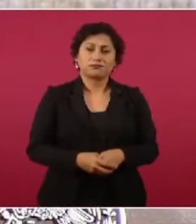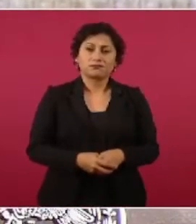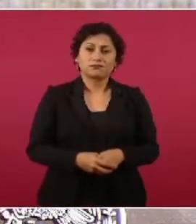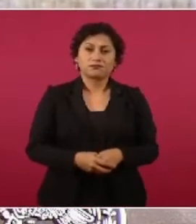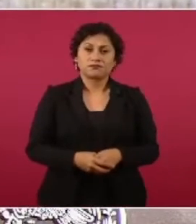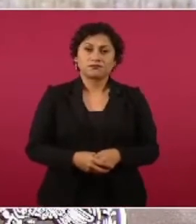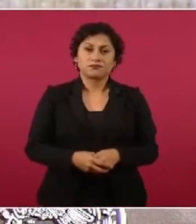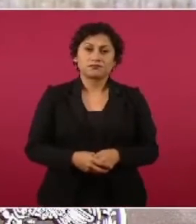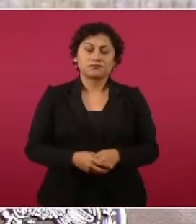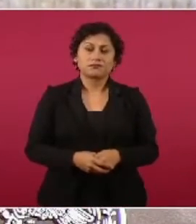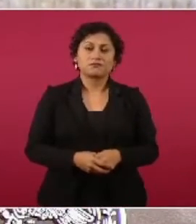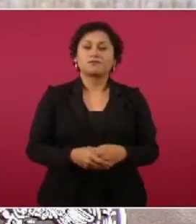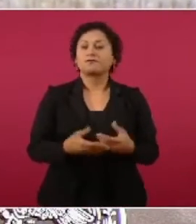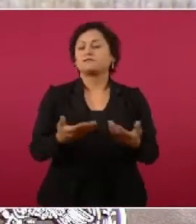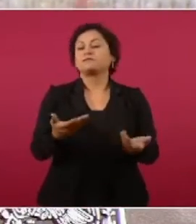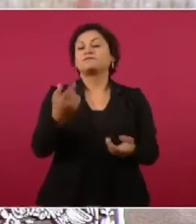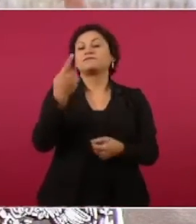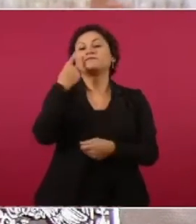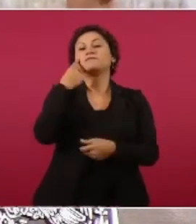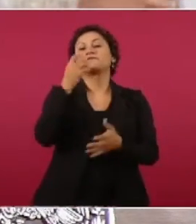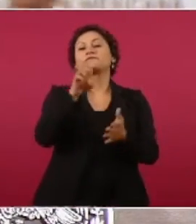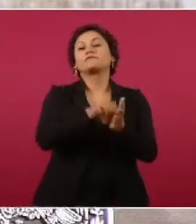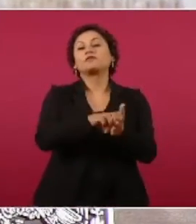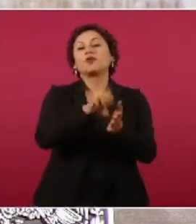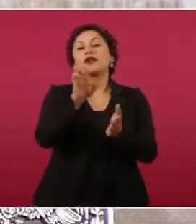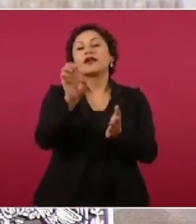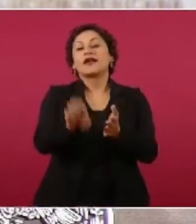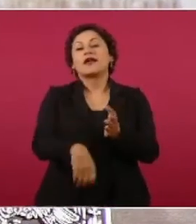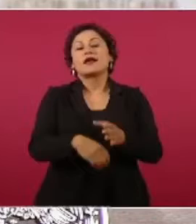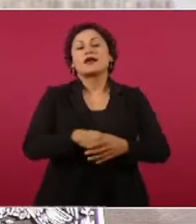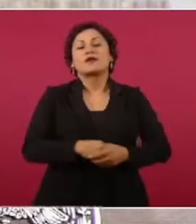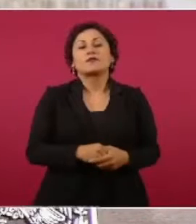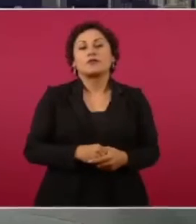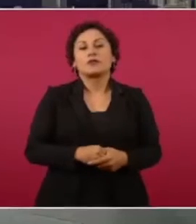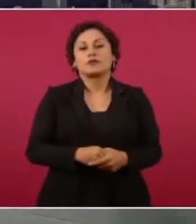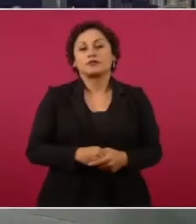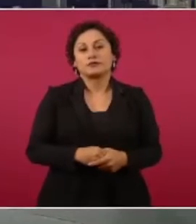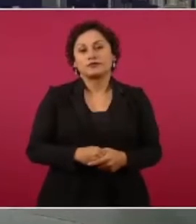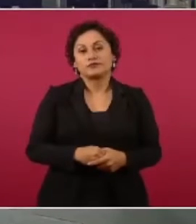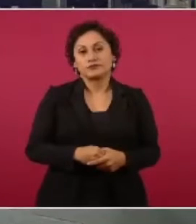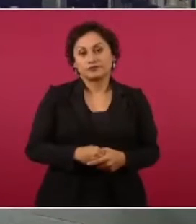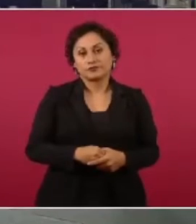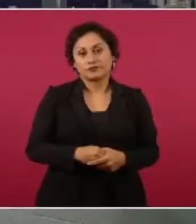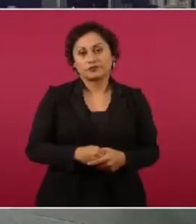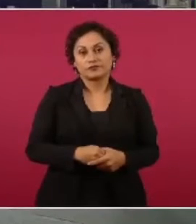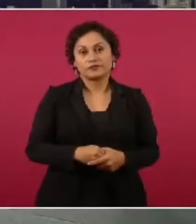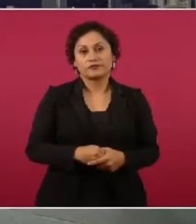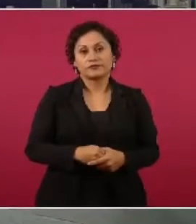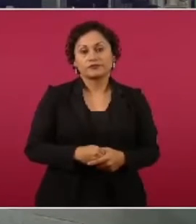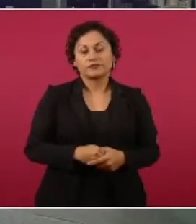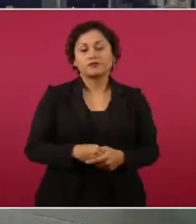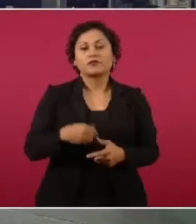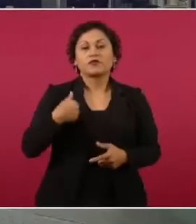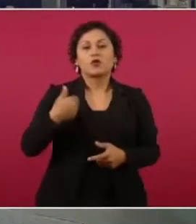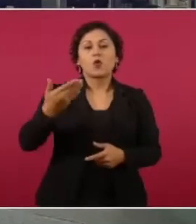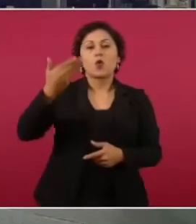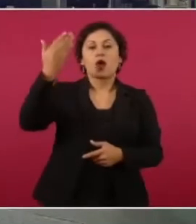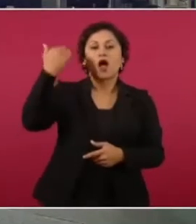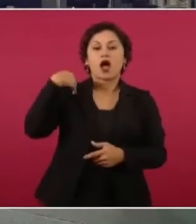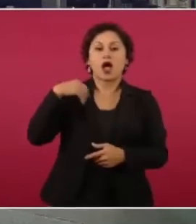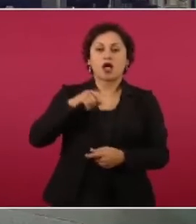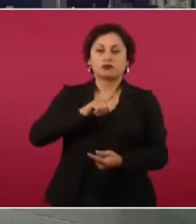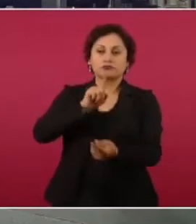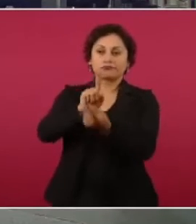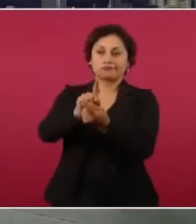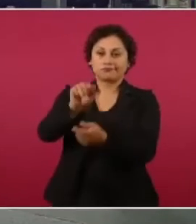Es como cuando le planteé a Loret de Mola lo